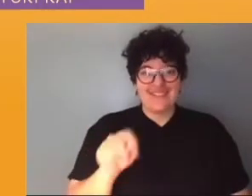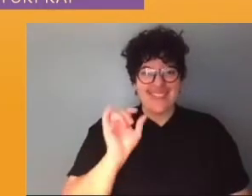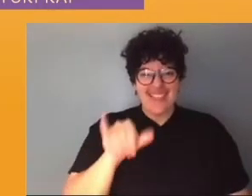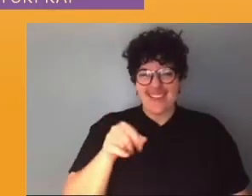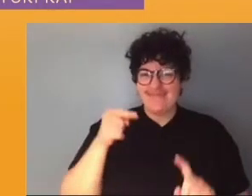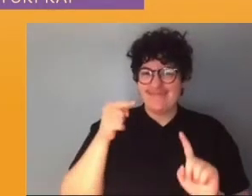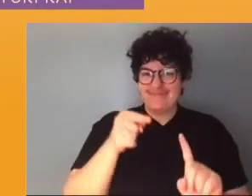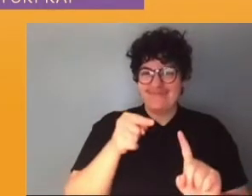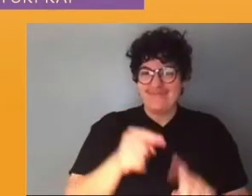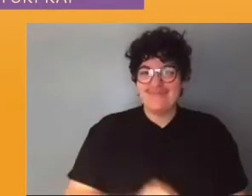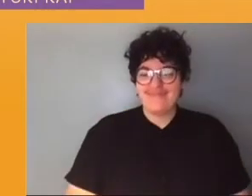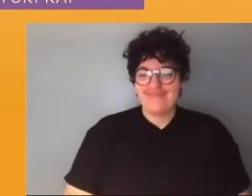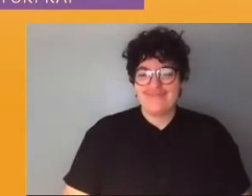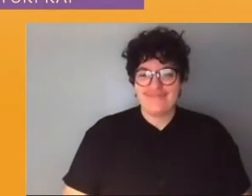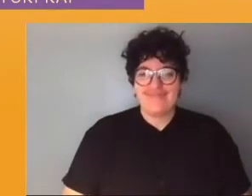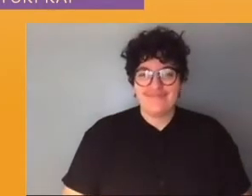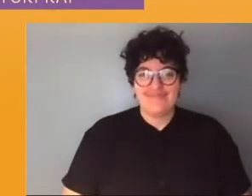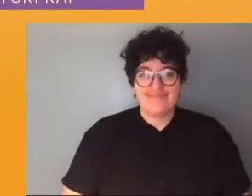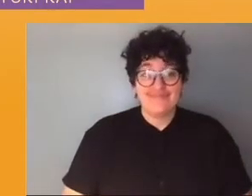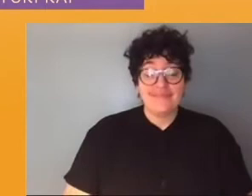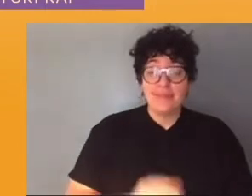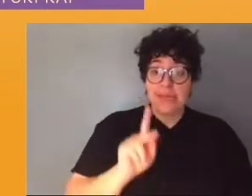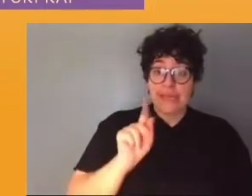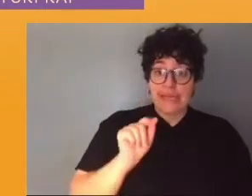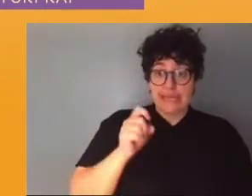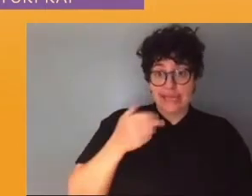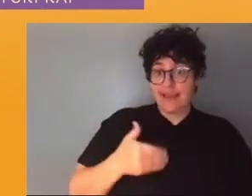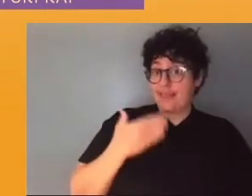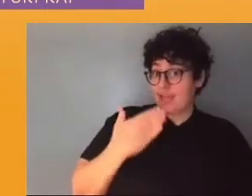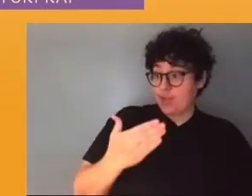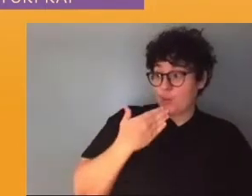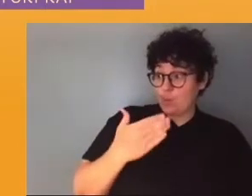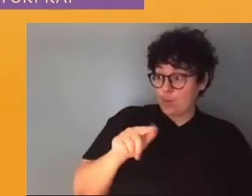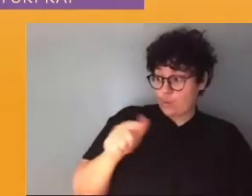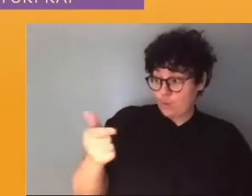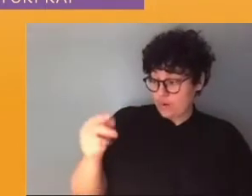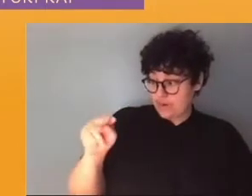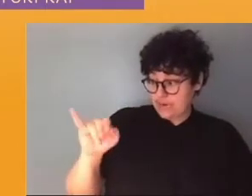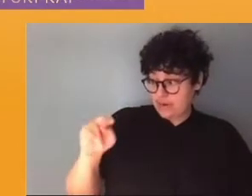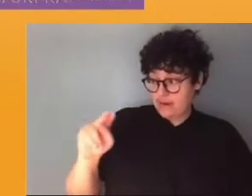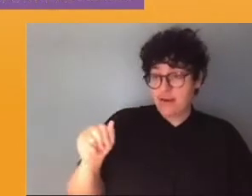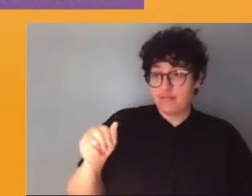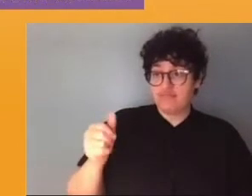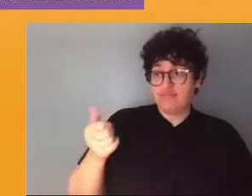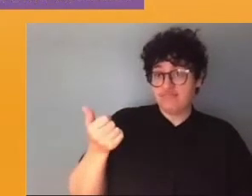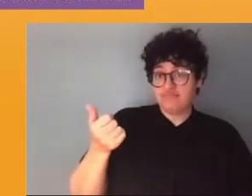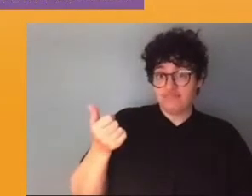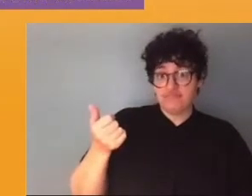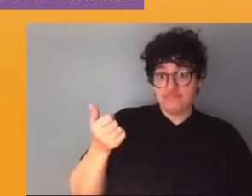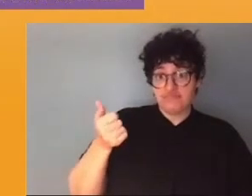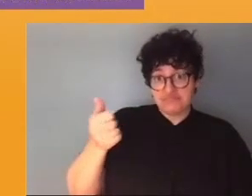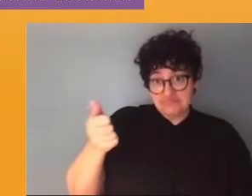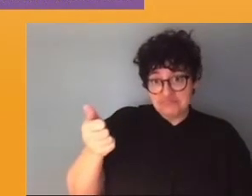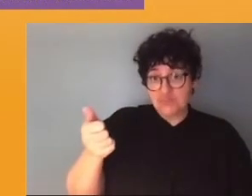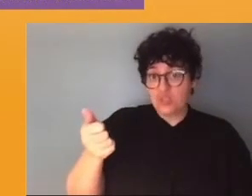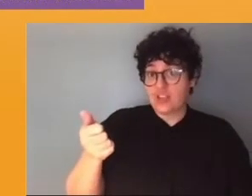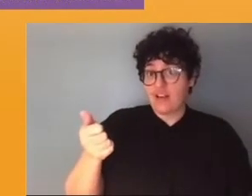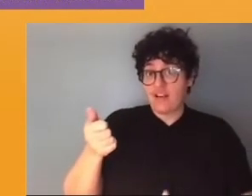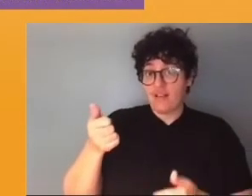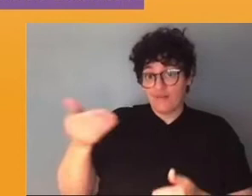Muchas gracias. Nina, no sé si usted quisiera hablar más acerca de usted o su relación con el festival para